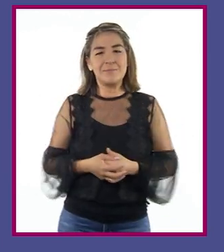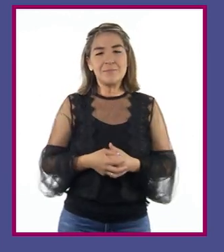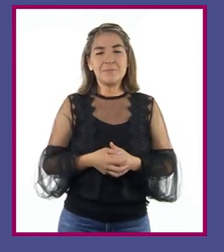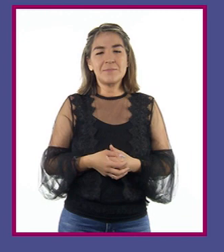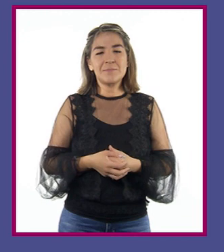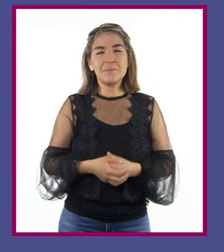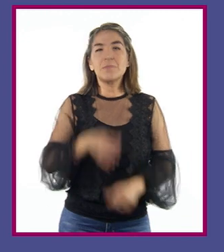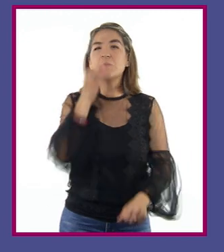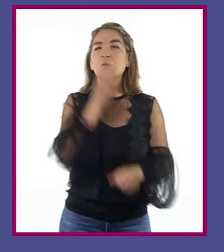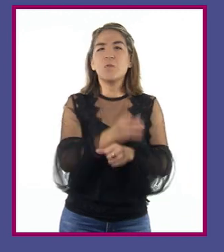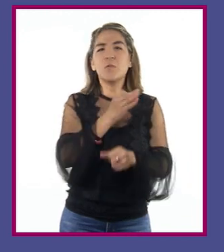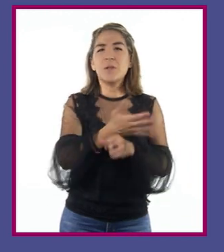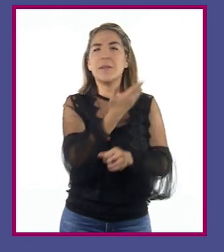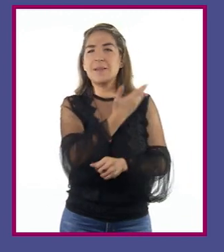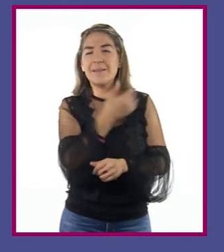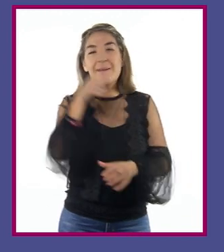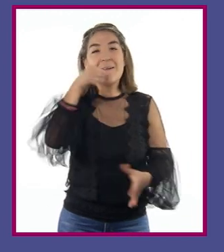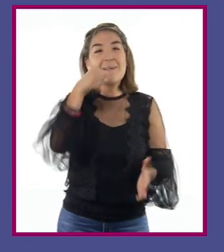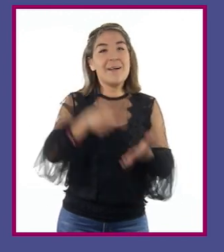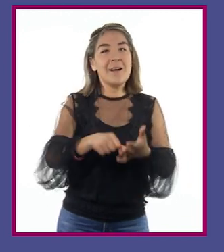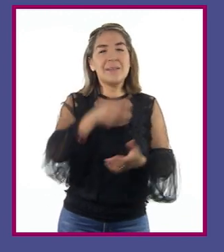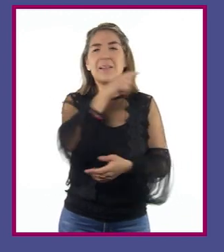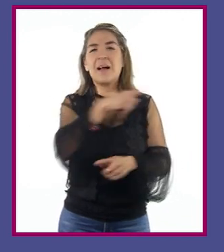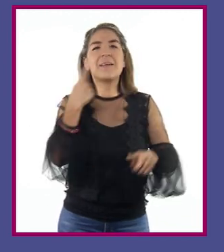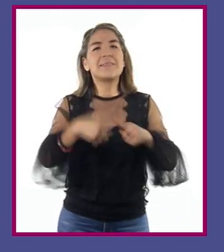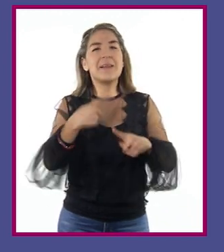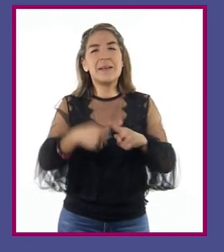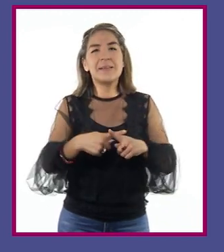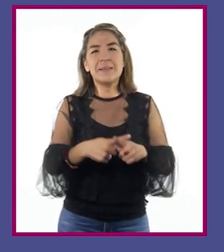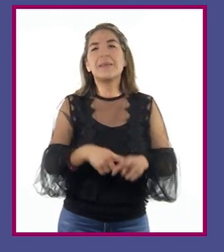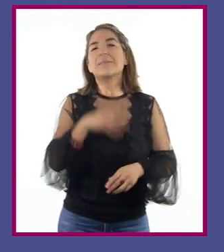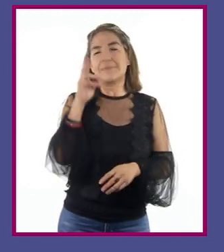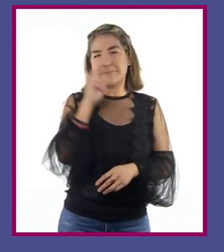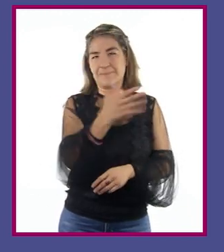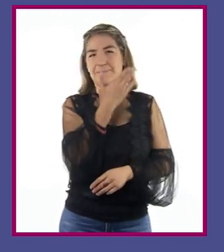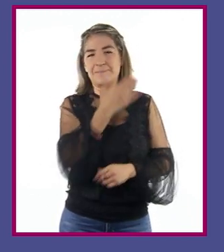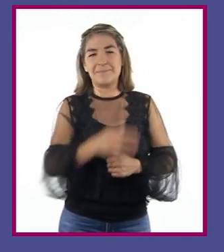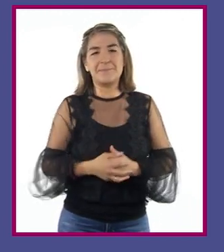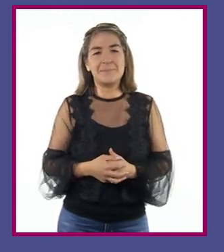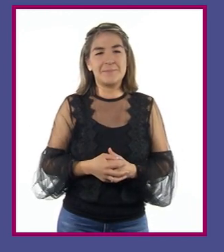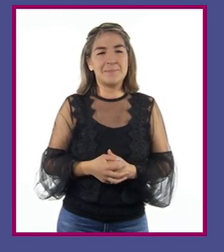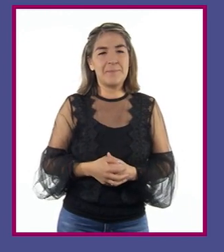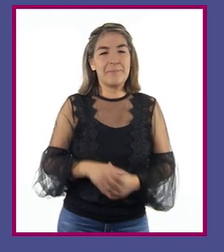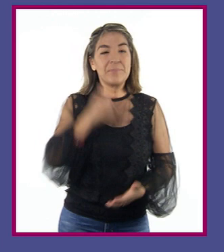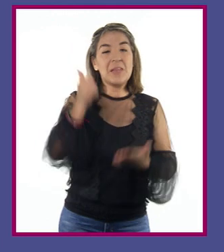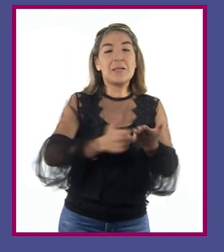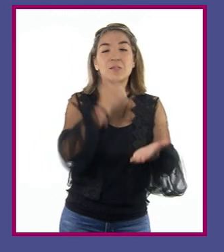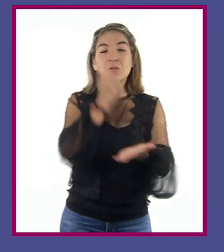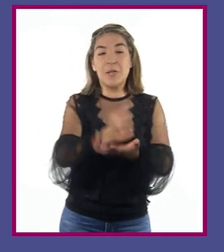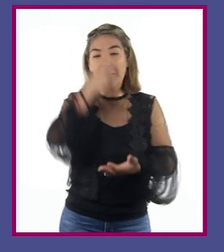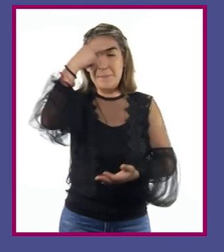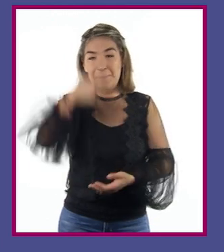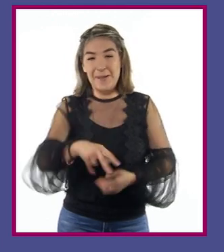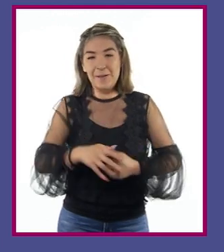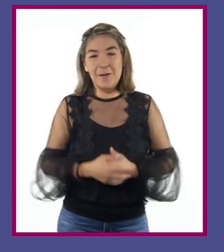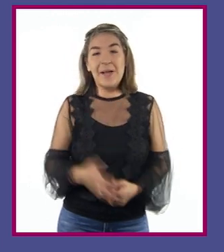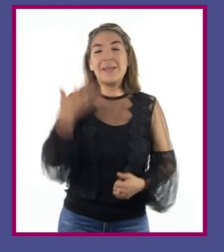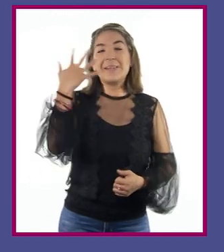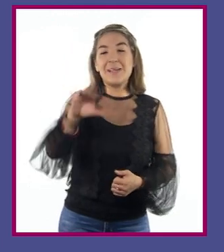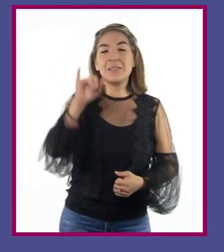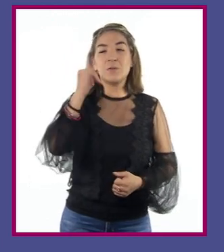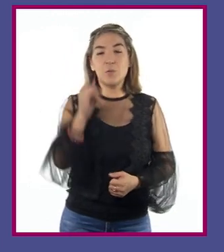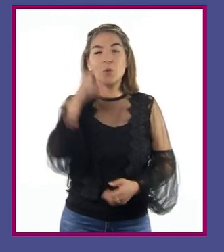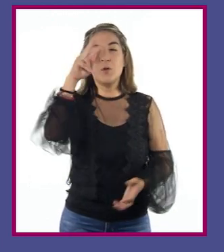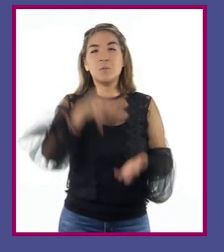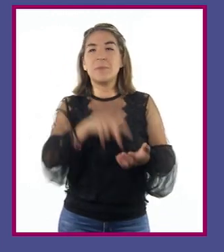este caso, nuestra carta podría iniciar de la siguiente manera. Ciudad de México, a 10 de junio